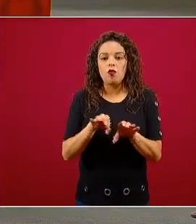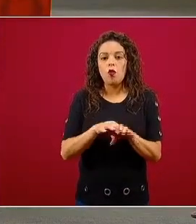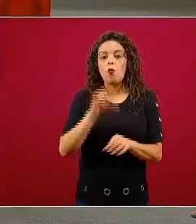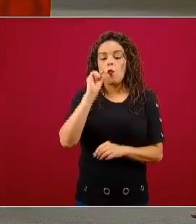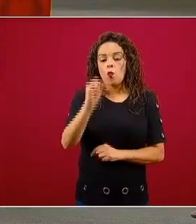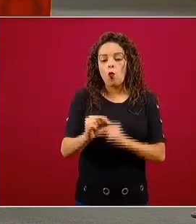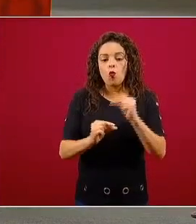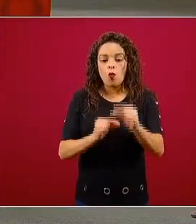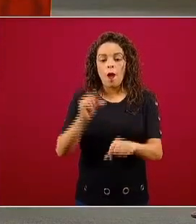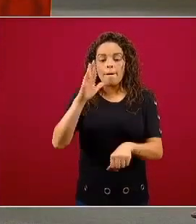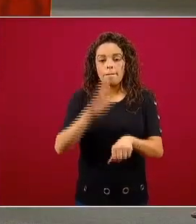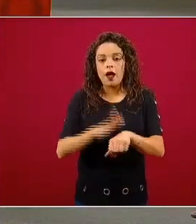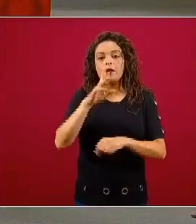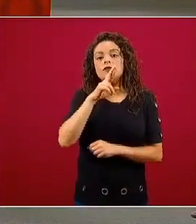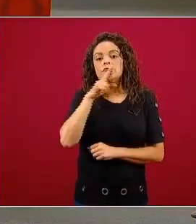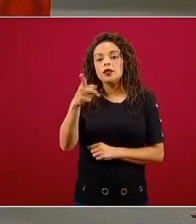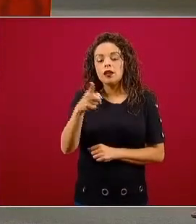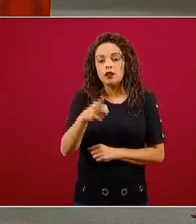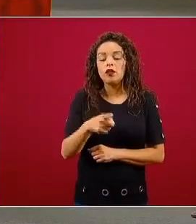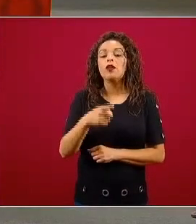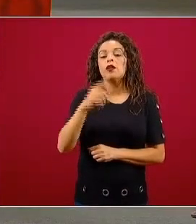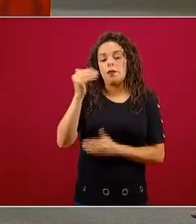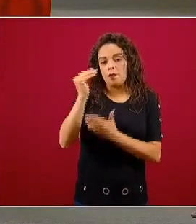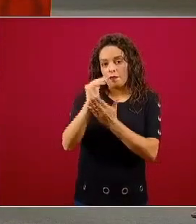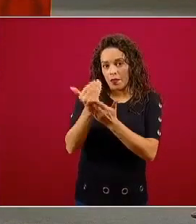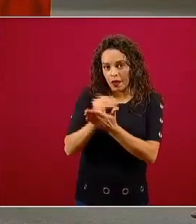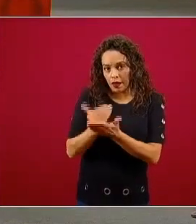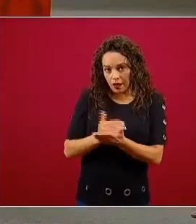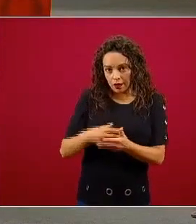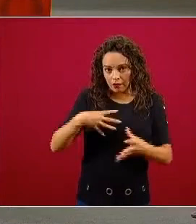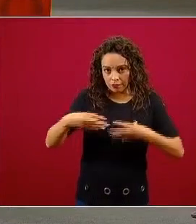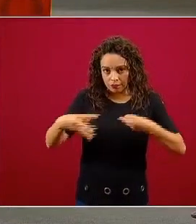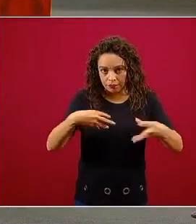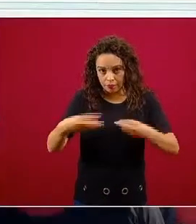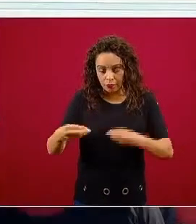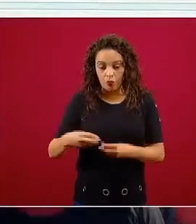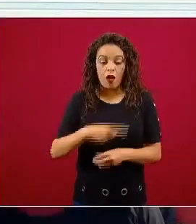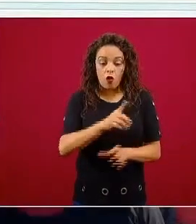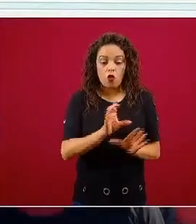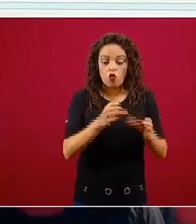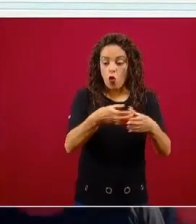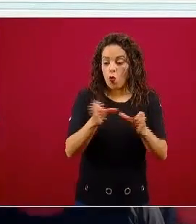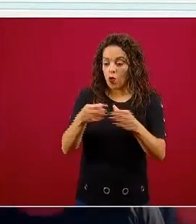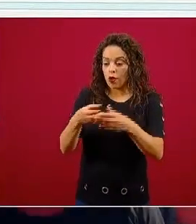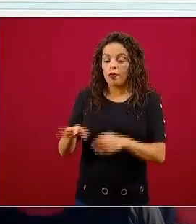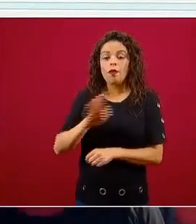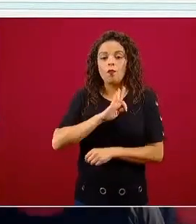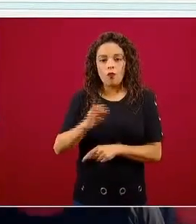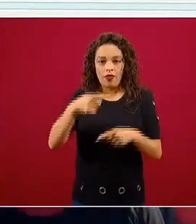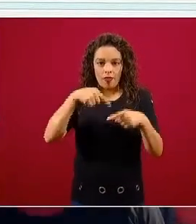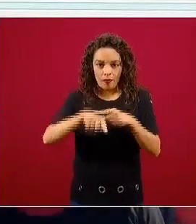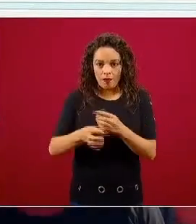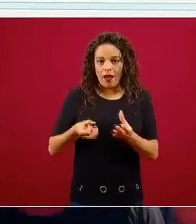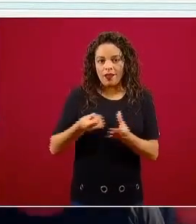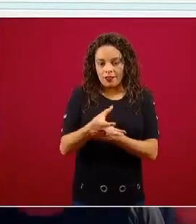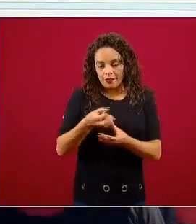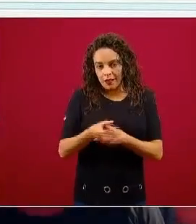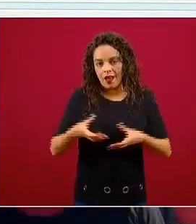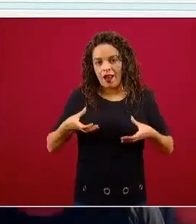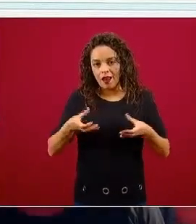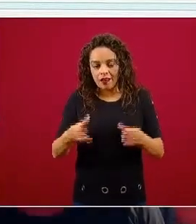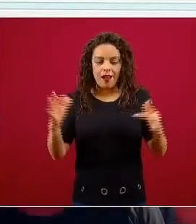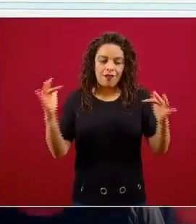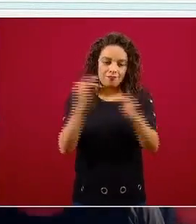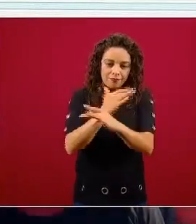favorecer la reincorporación de toda la comunidad a el espacio público, nuevamente a las actividades